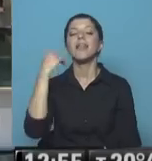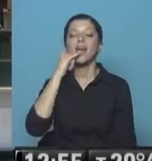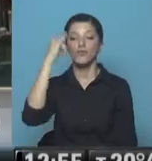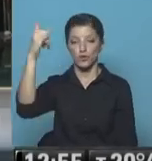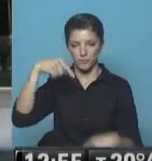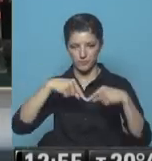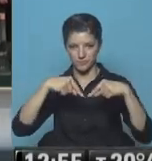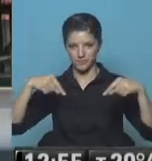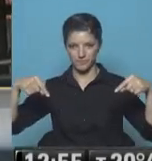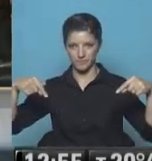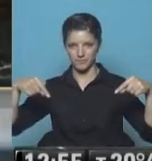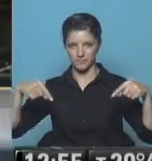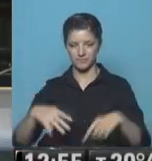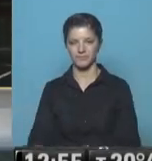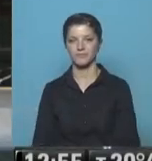0800-444-1777,